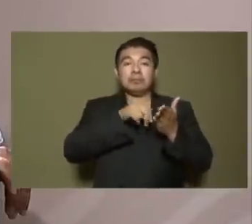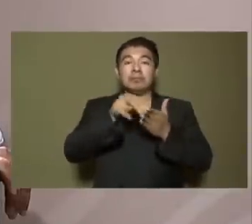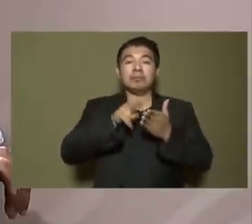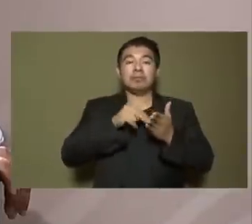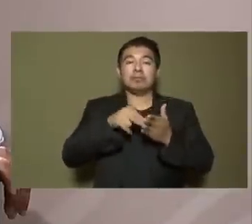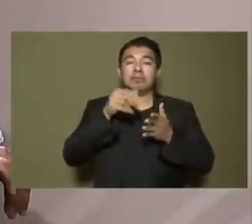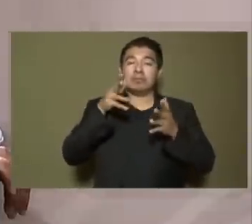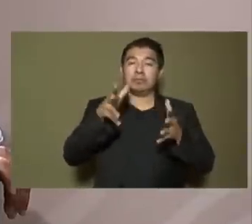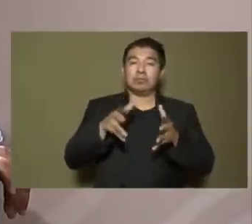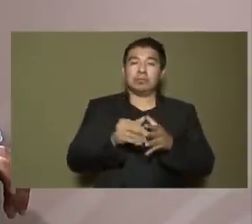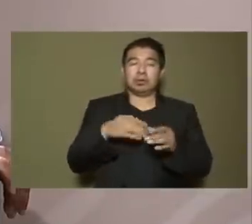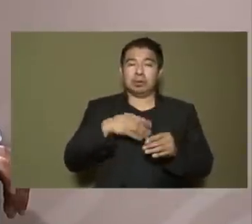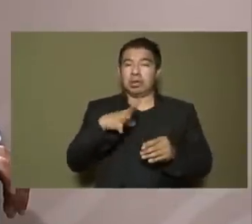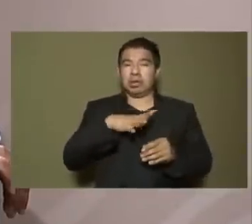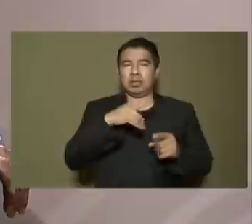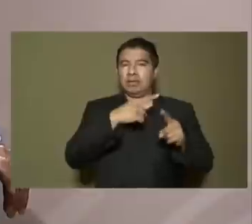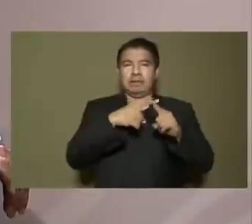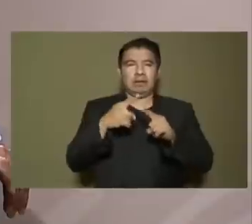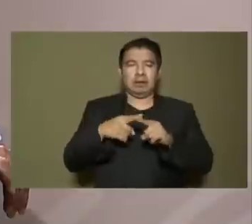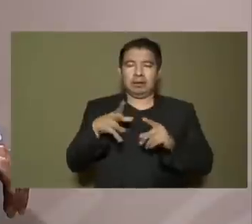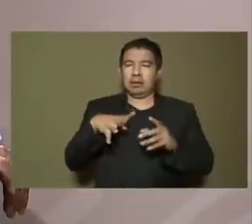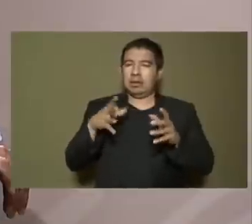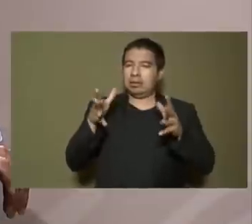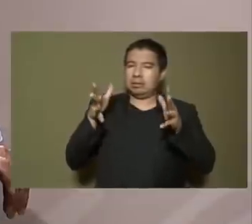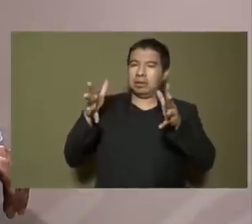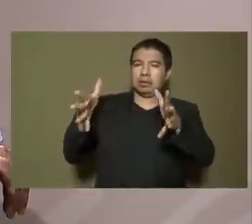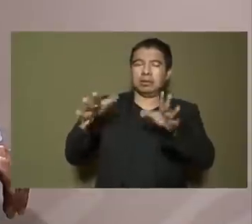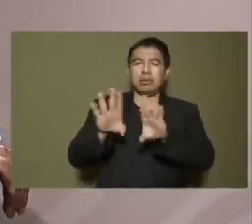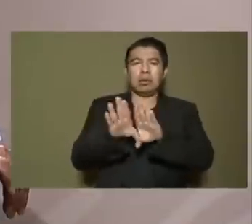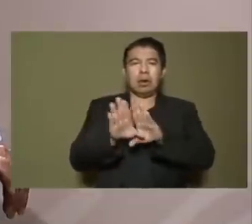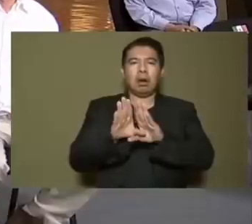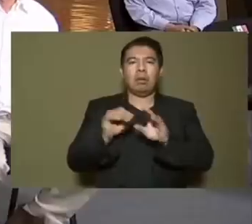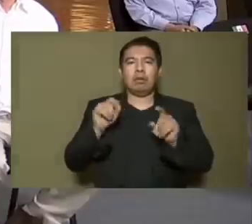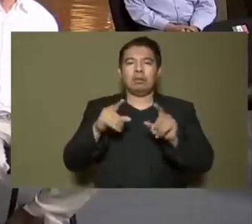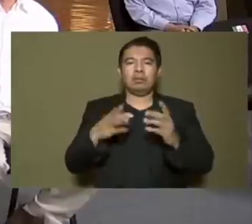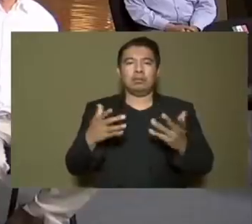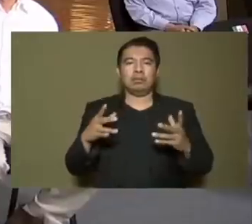del estado en que se encontraban los templos